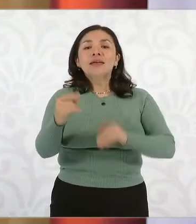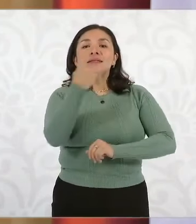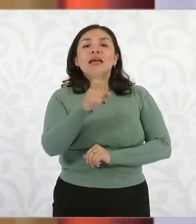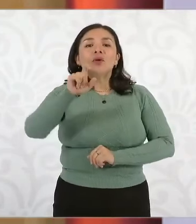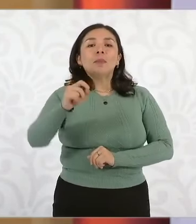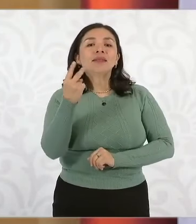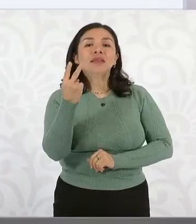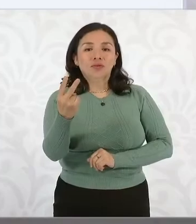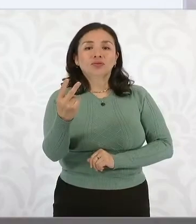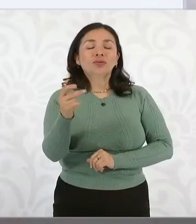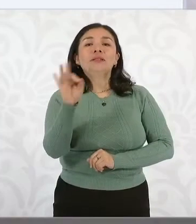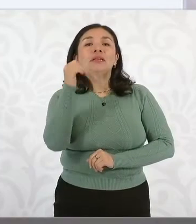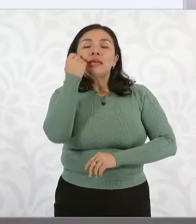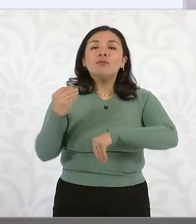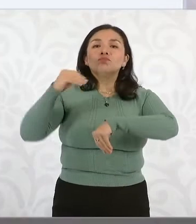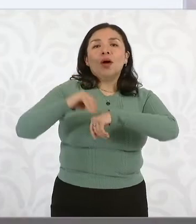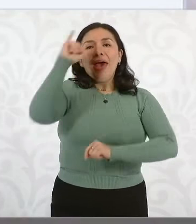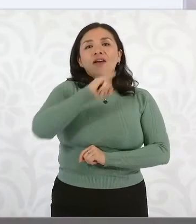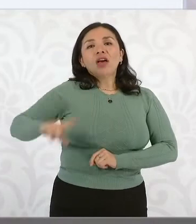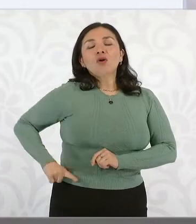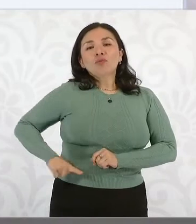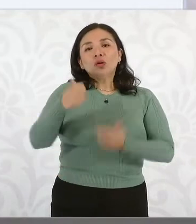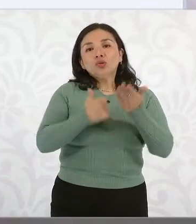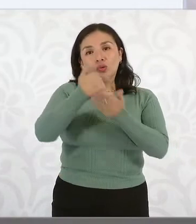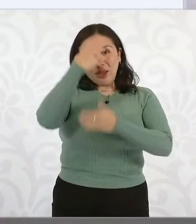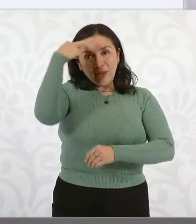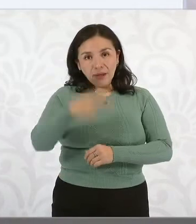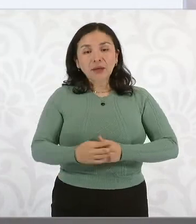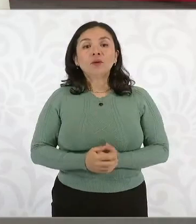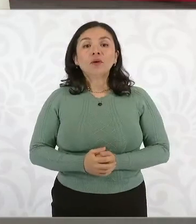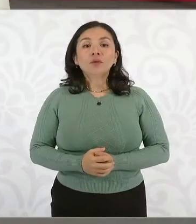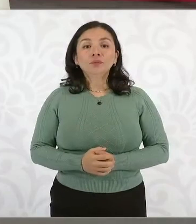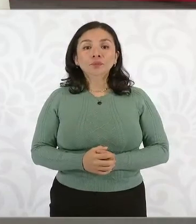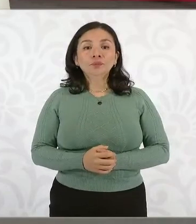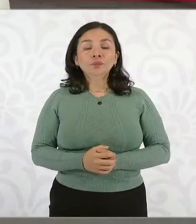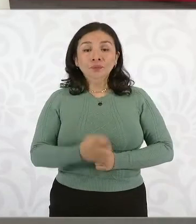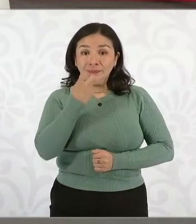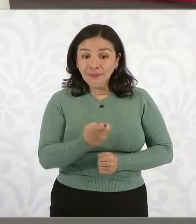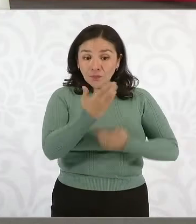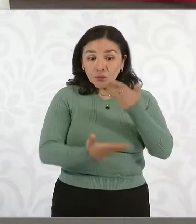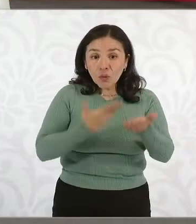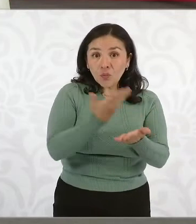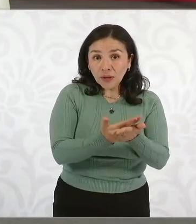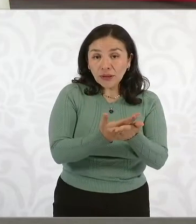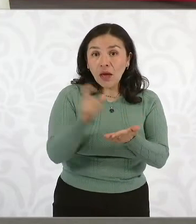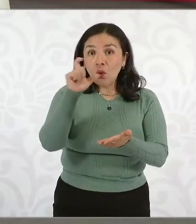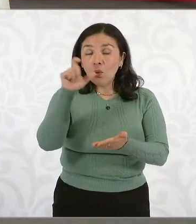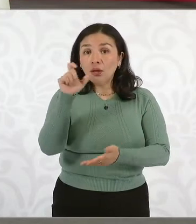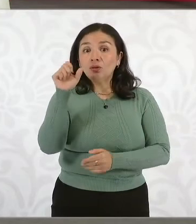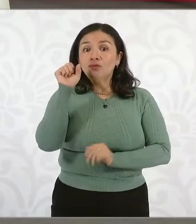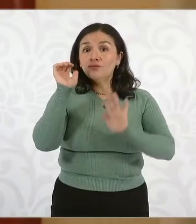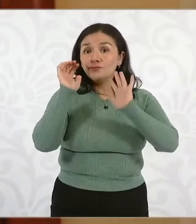que es el caso de la jefatura de gobierno de la Ciudad de México. Se propondrá, una vez